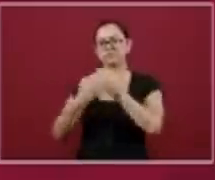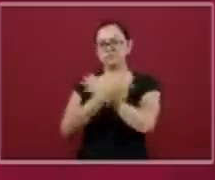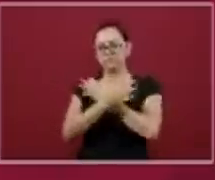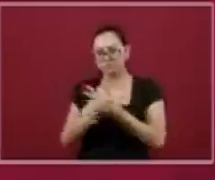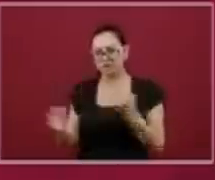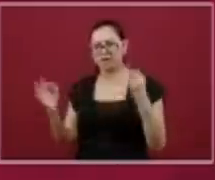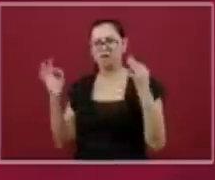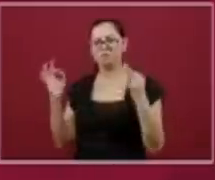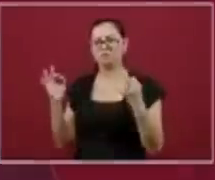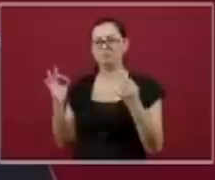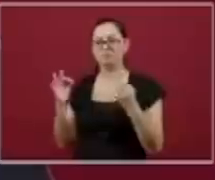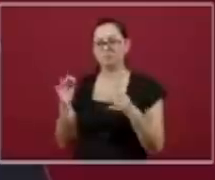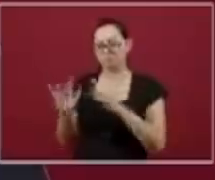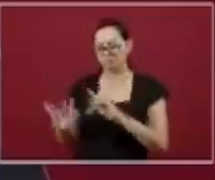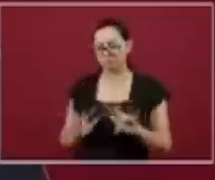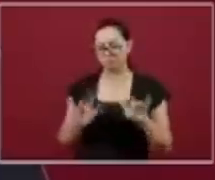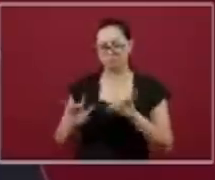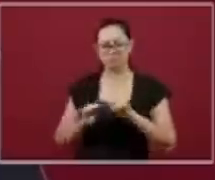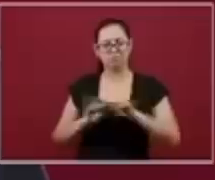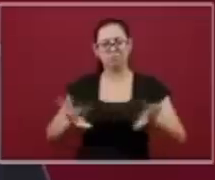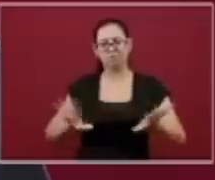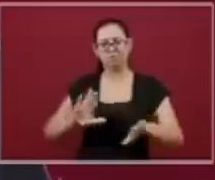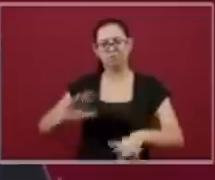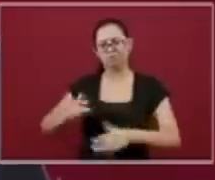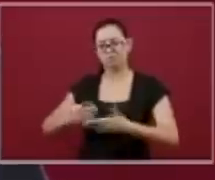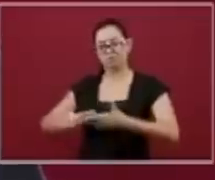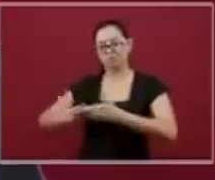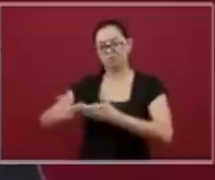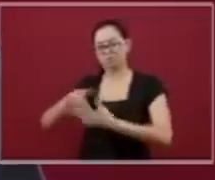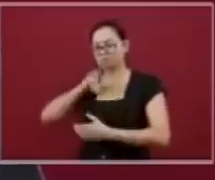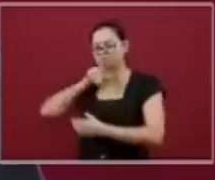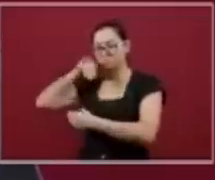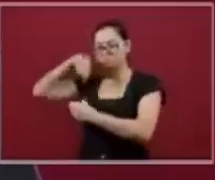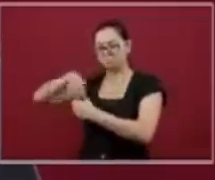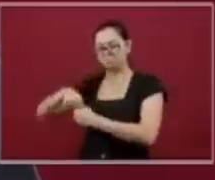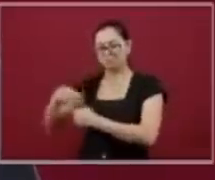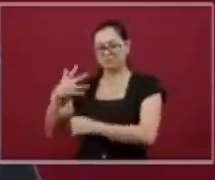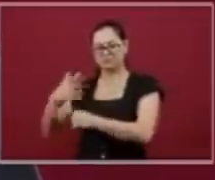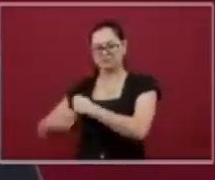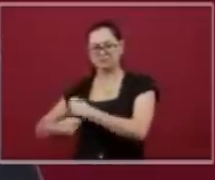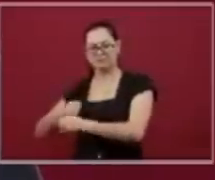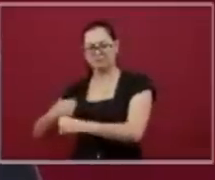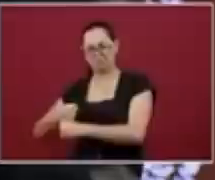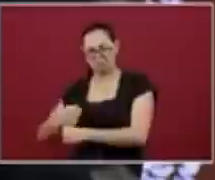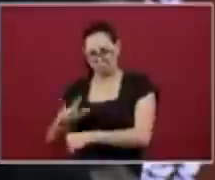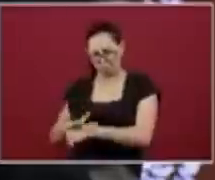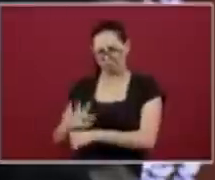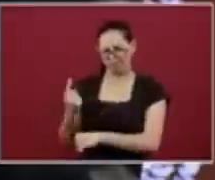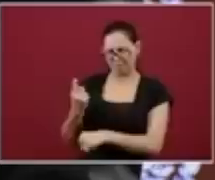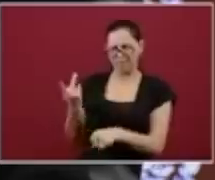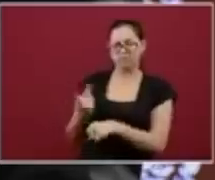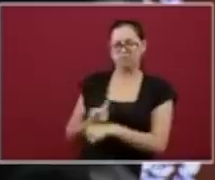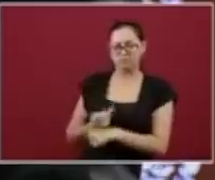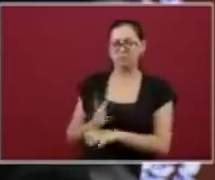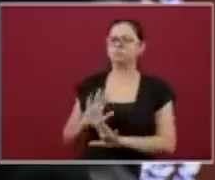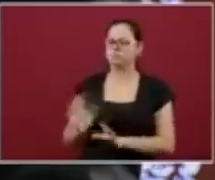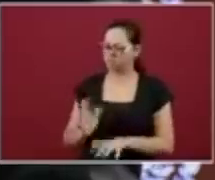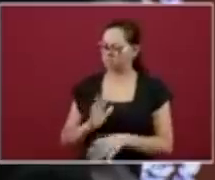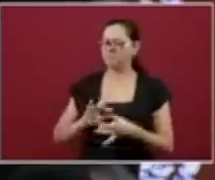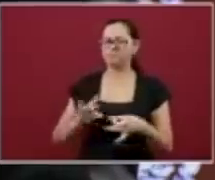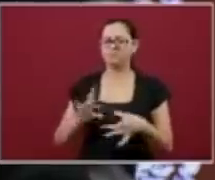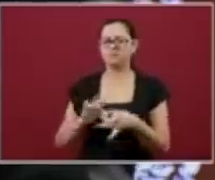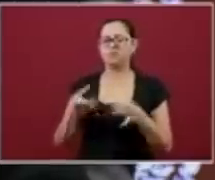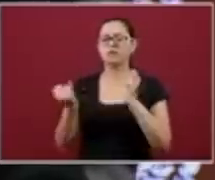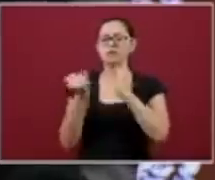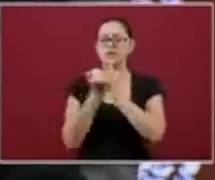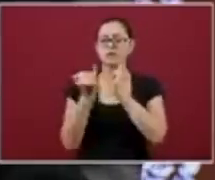impedía que se diera a conocer esta comunicación, les van a informar sobre el avance de